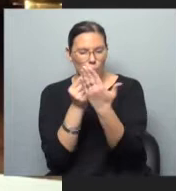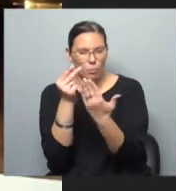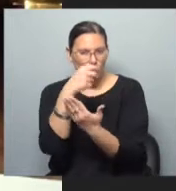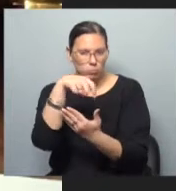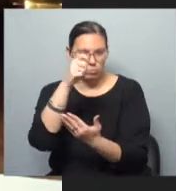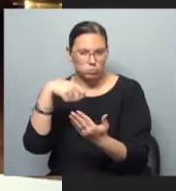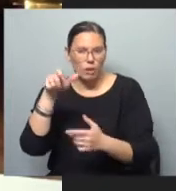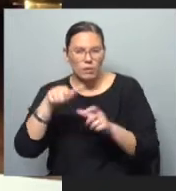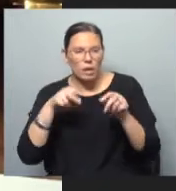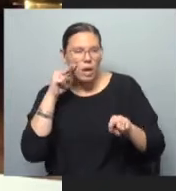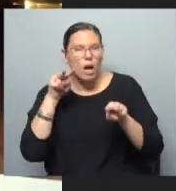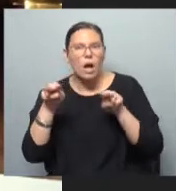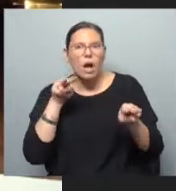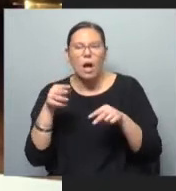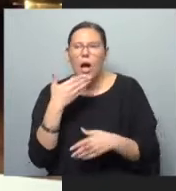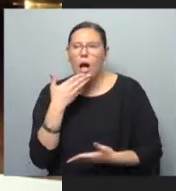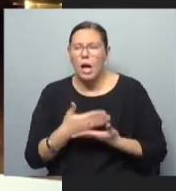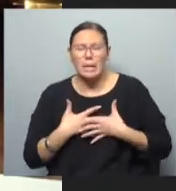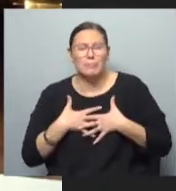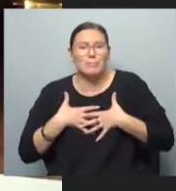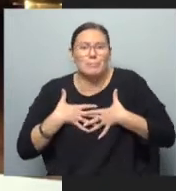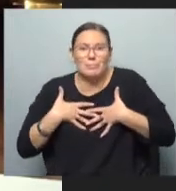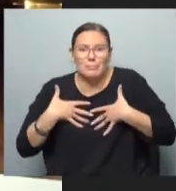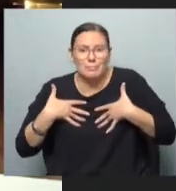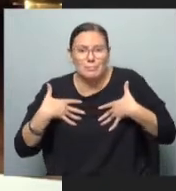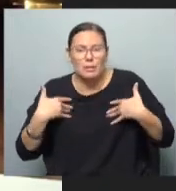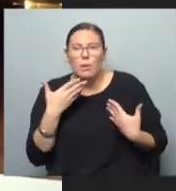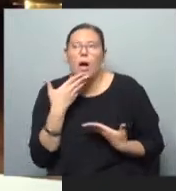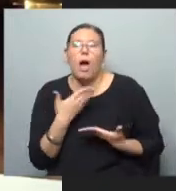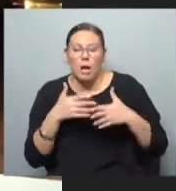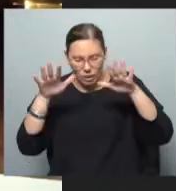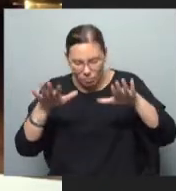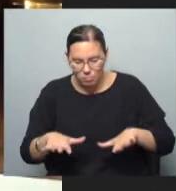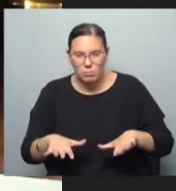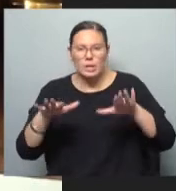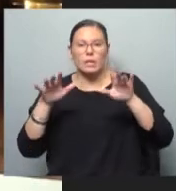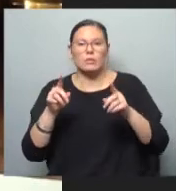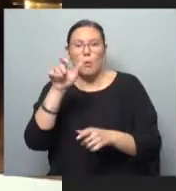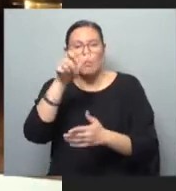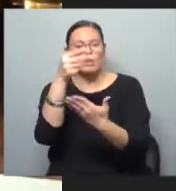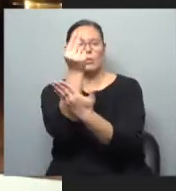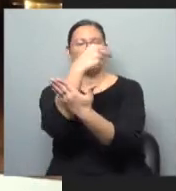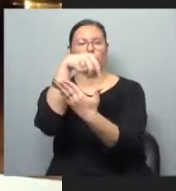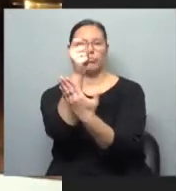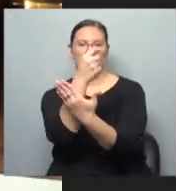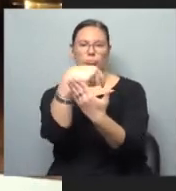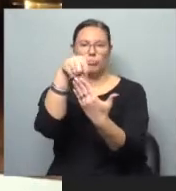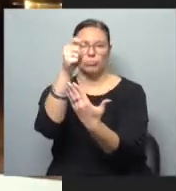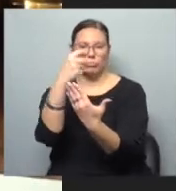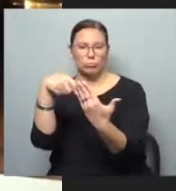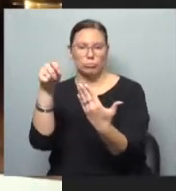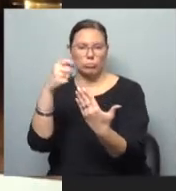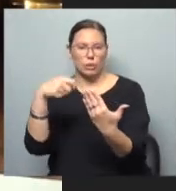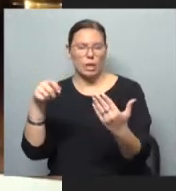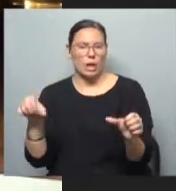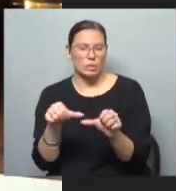gente impresionada, conmovida. Y con admiración ante los trazos que hace el artista en el momento en que está realizando